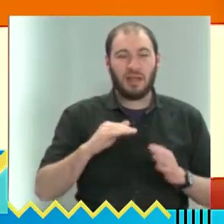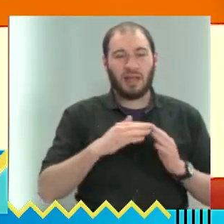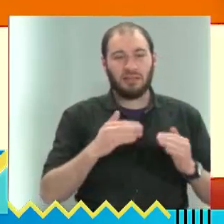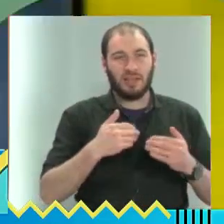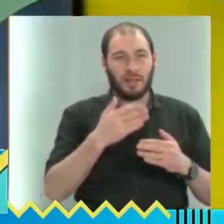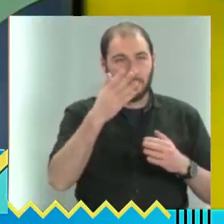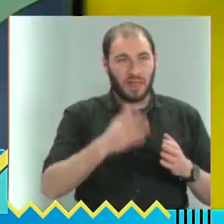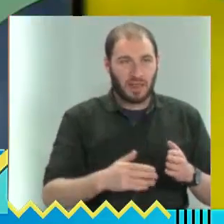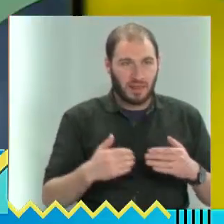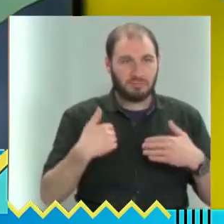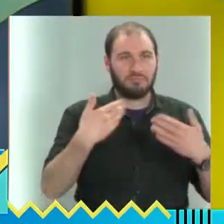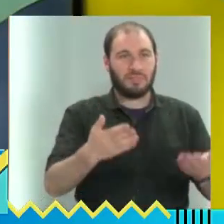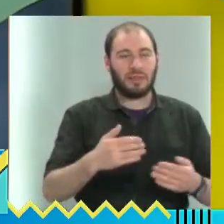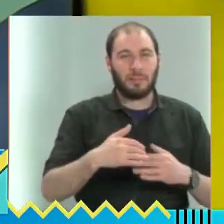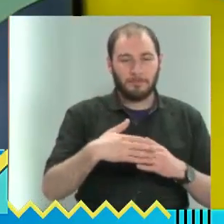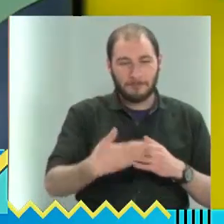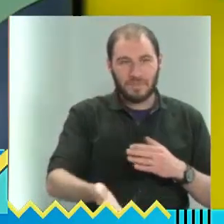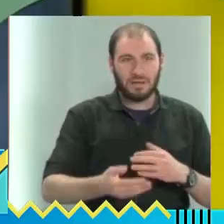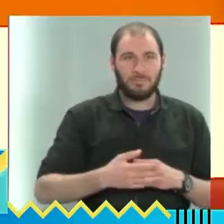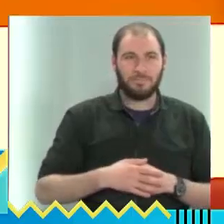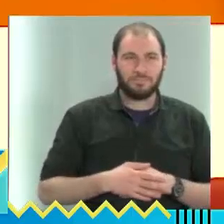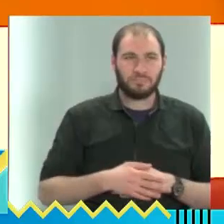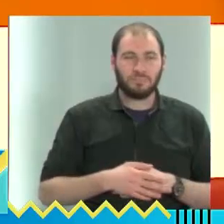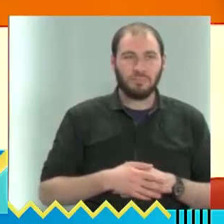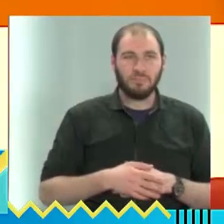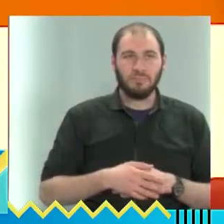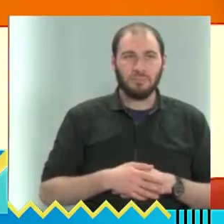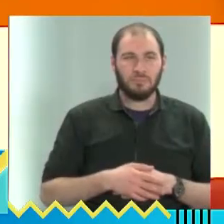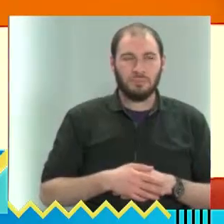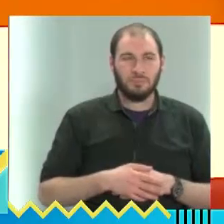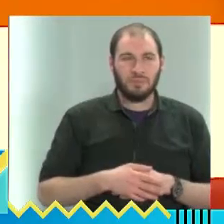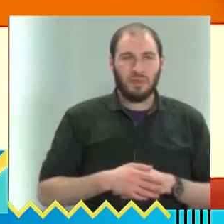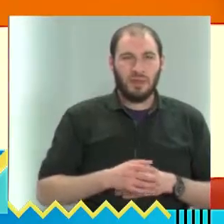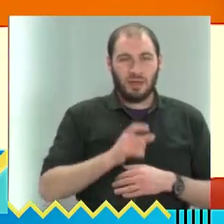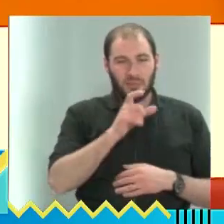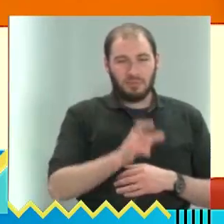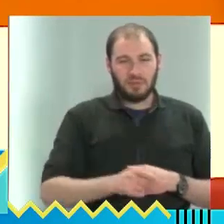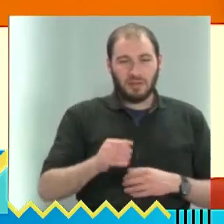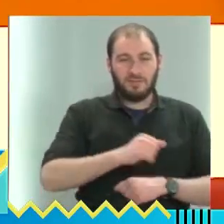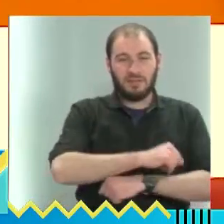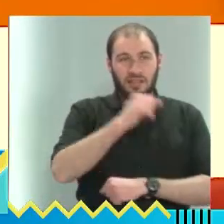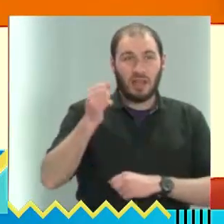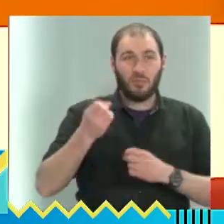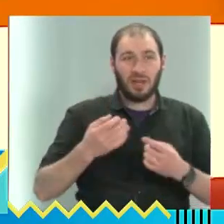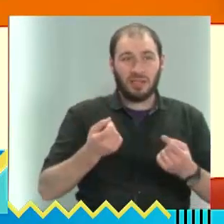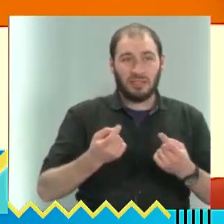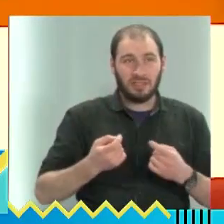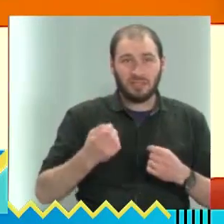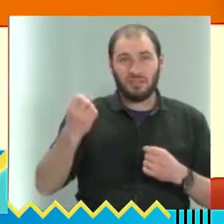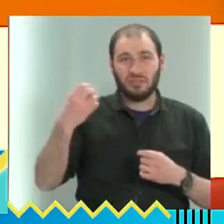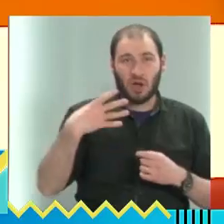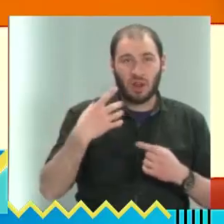la medianera a su patio. Entonces, este personaje abre la ventana porque necesitaba